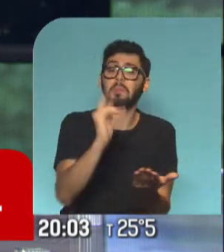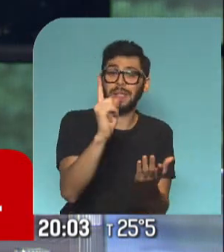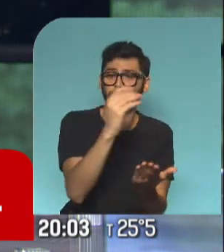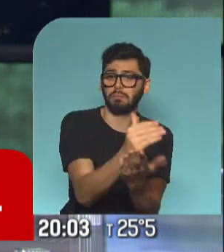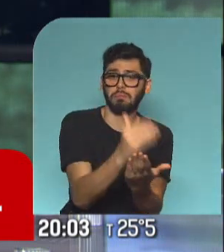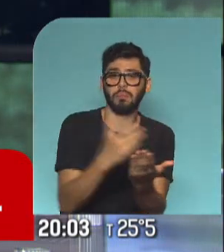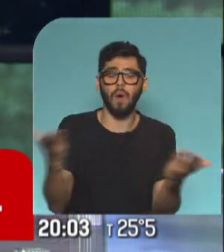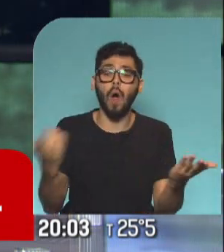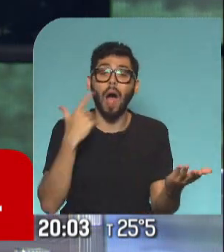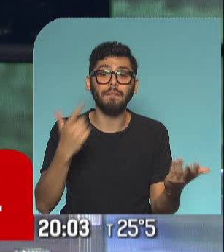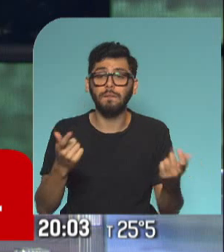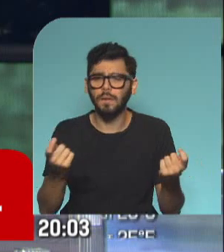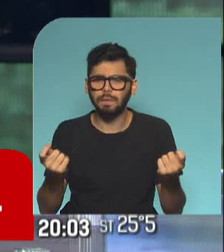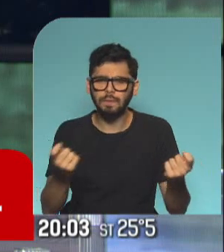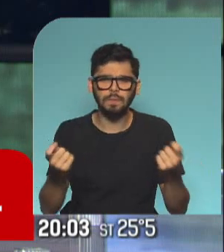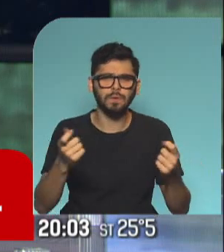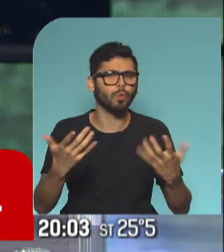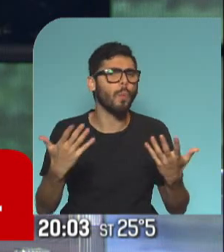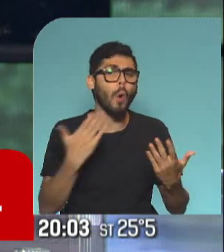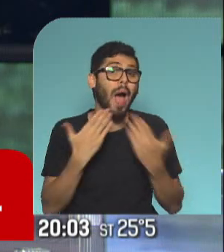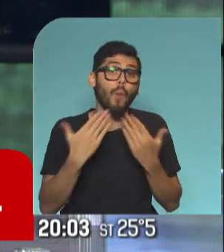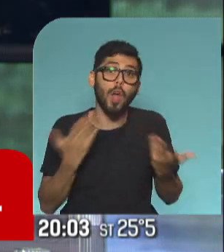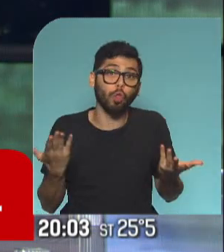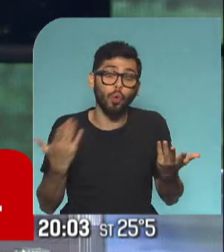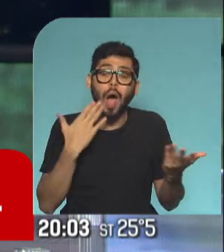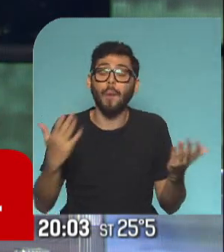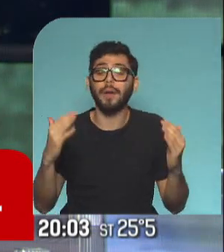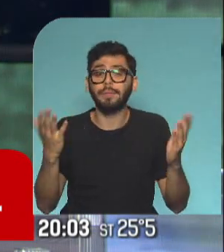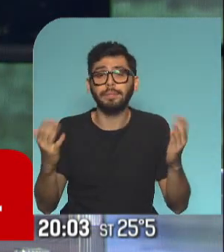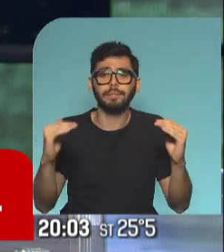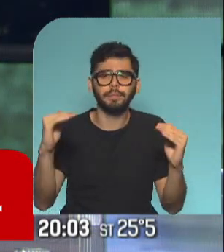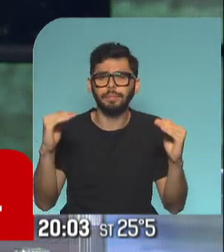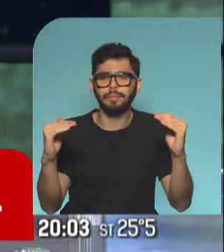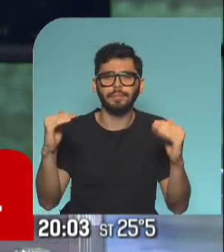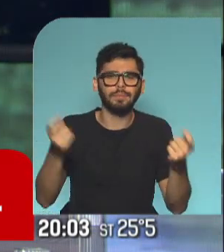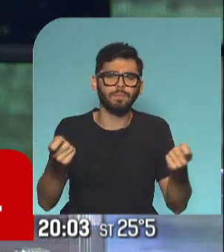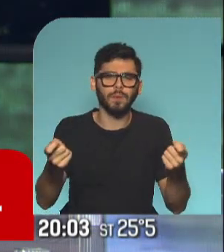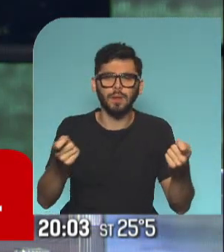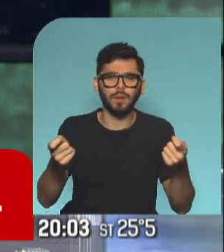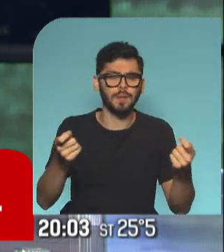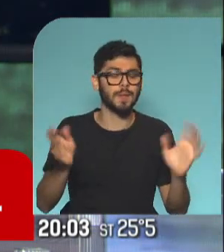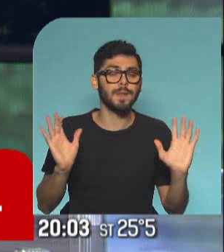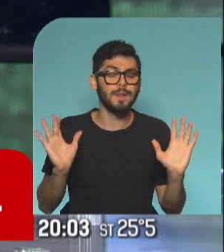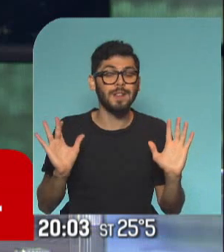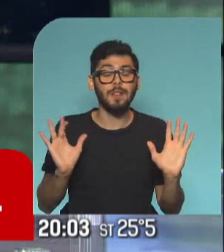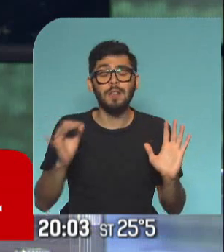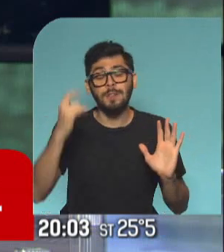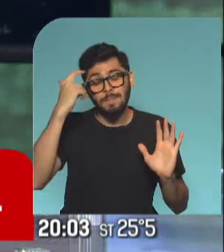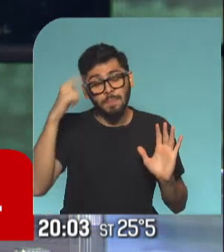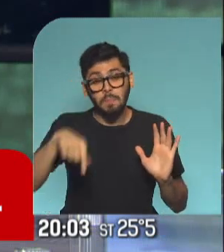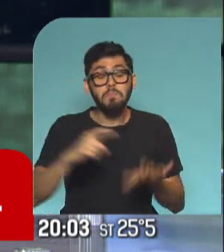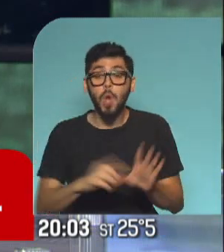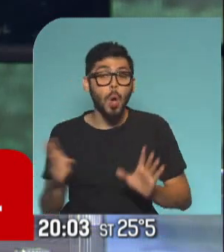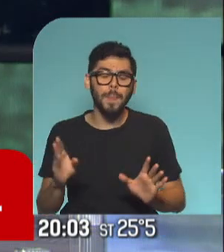se llega y hablando dialogando y bueno este yo creo que es el momento de dialogar